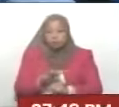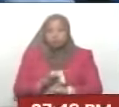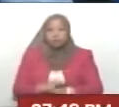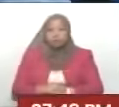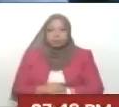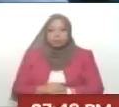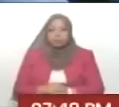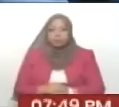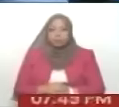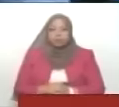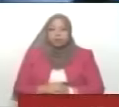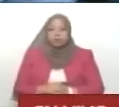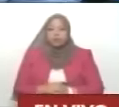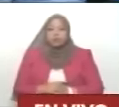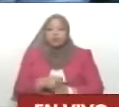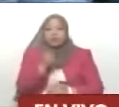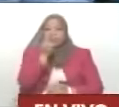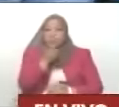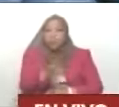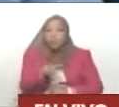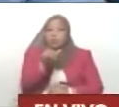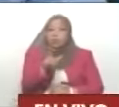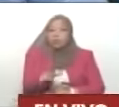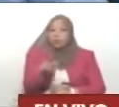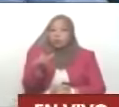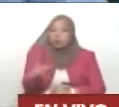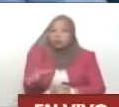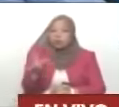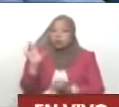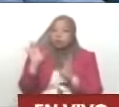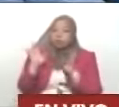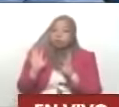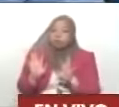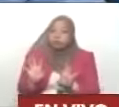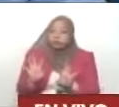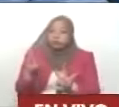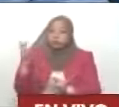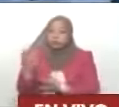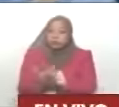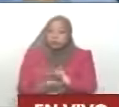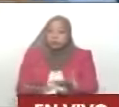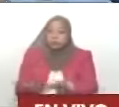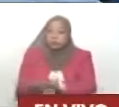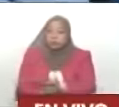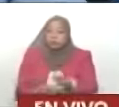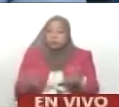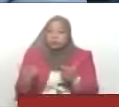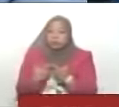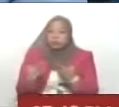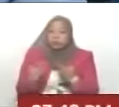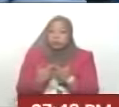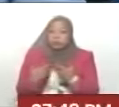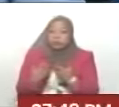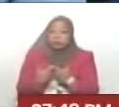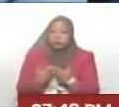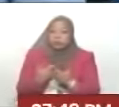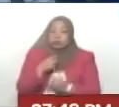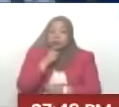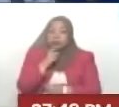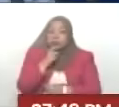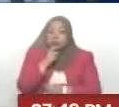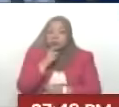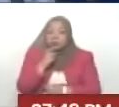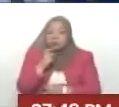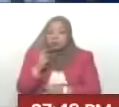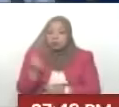a buena parte de la población. Y entonces se daba un conflicto que se llamaba el conflicto suma cero. Yo contra